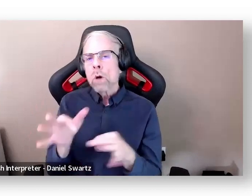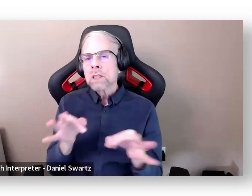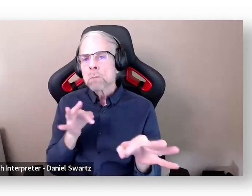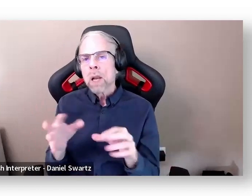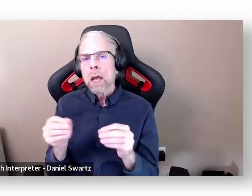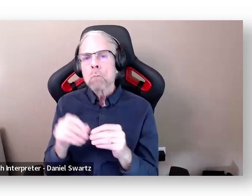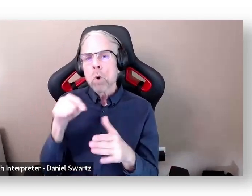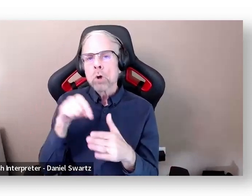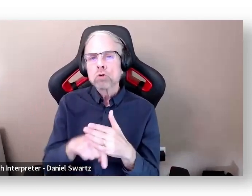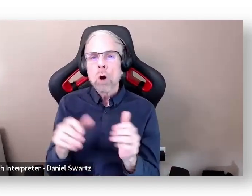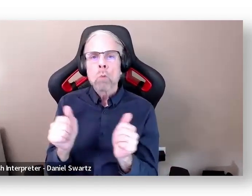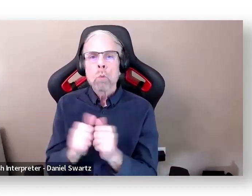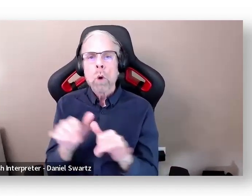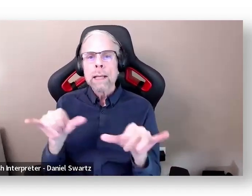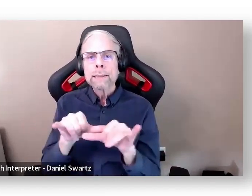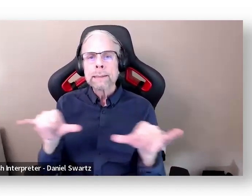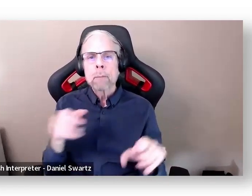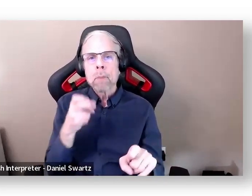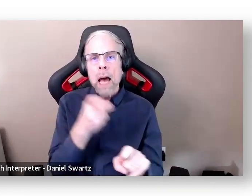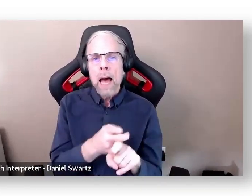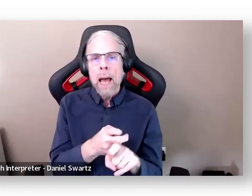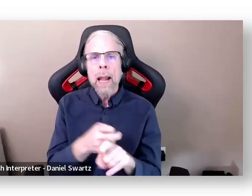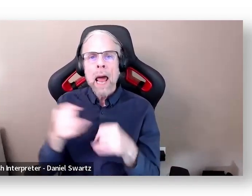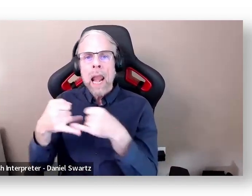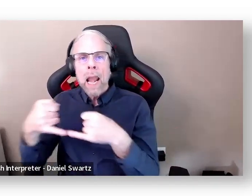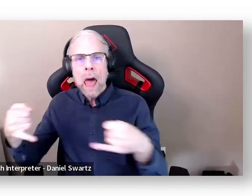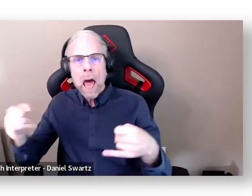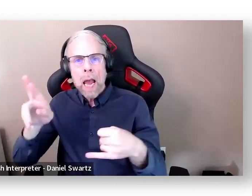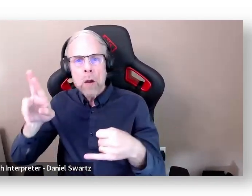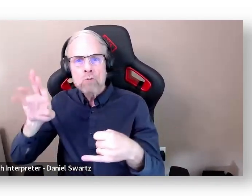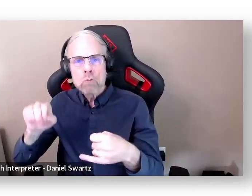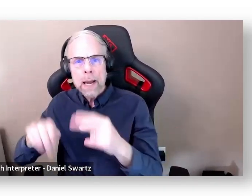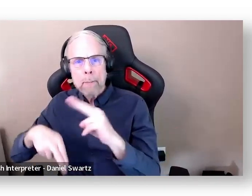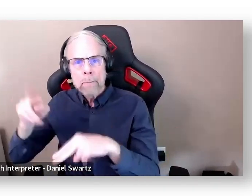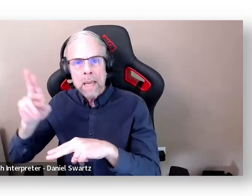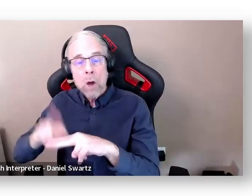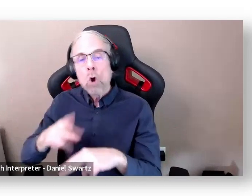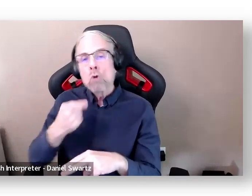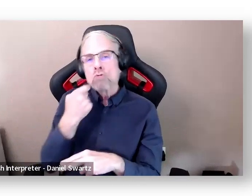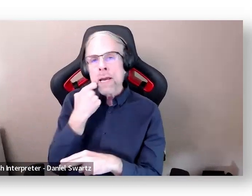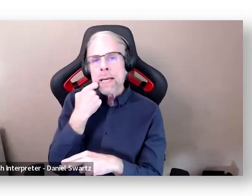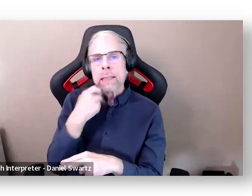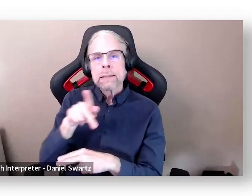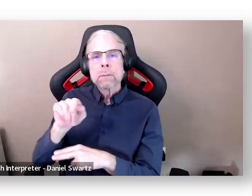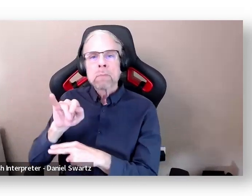implementando. Entonces, también voy a platicar del fortalecimiento del sistema.